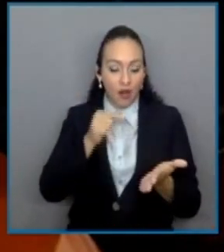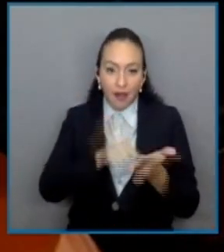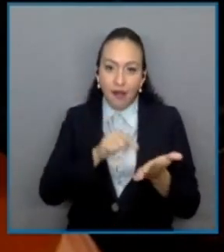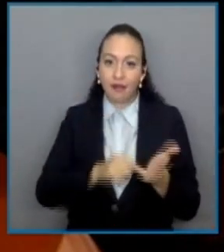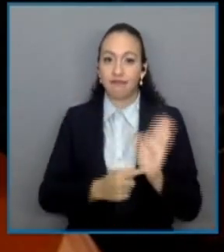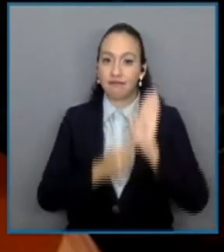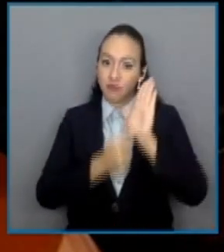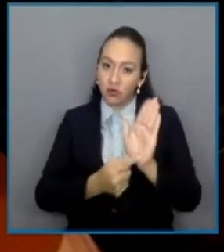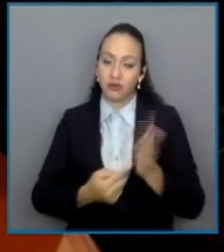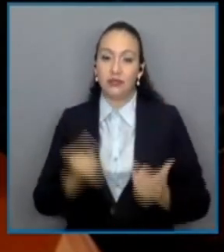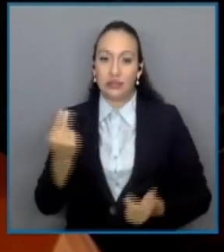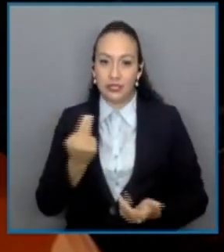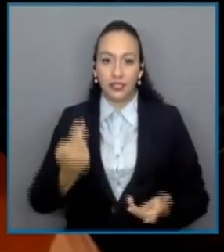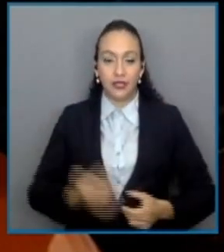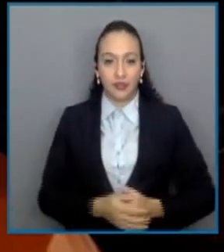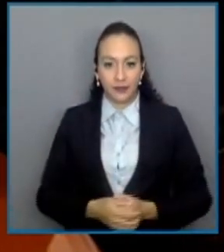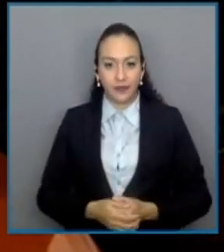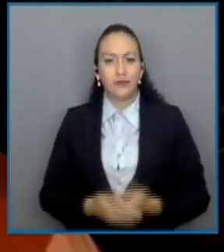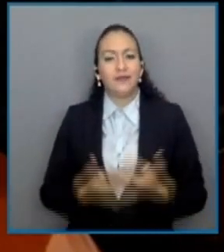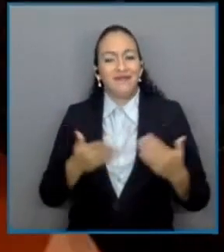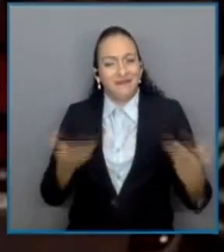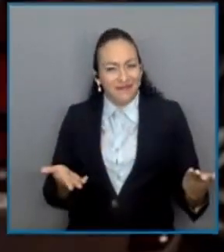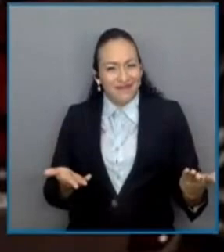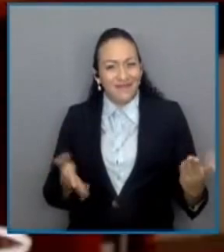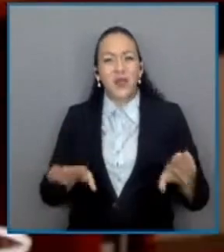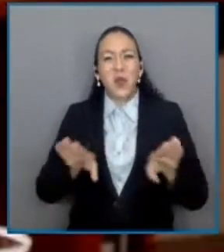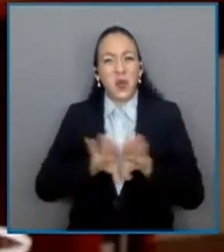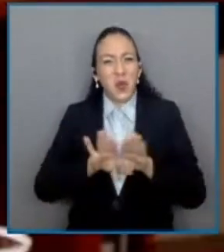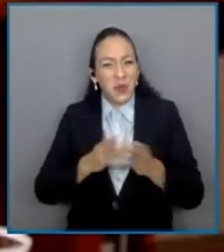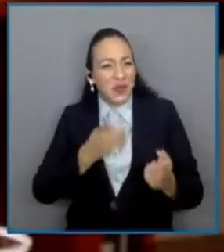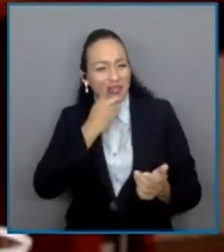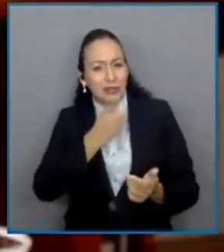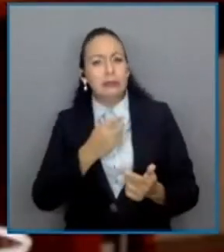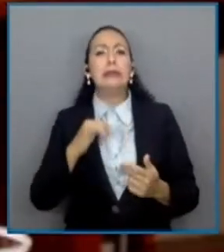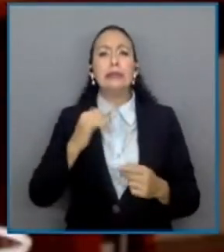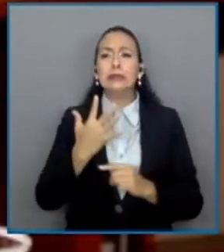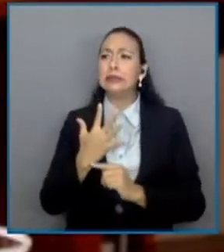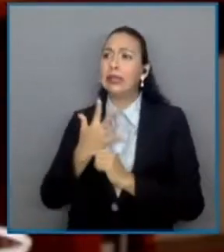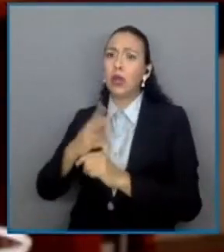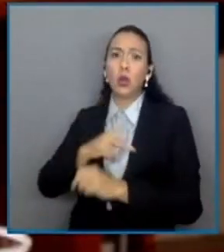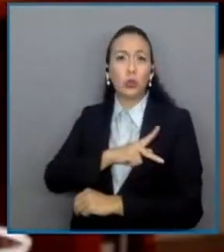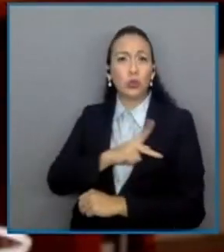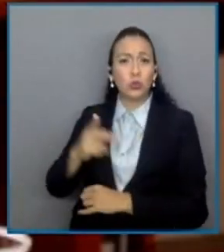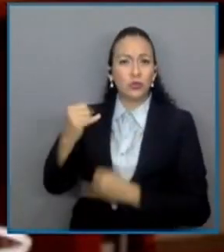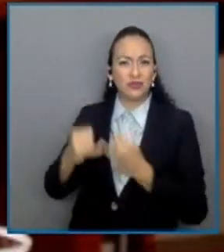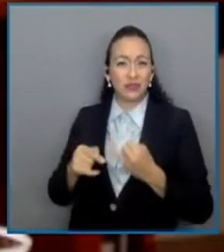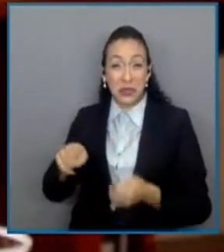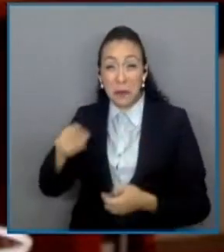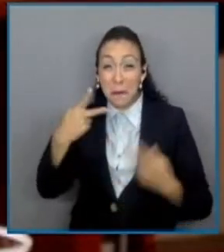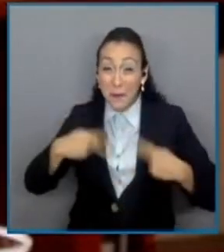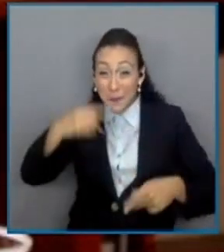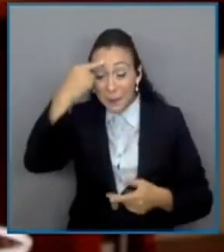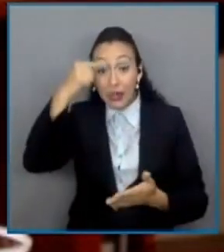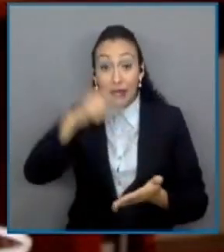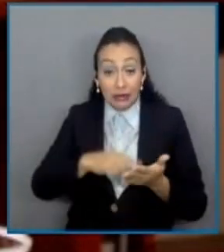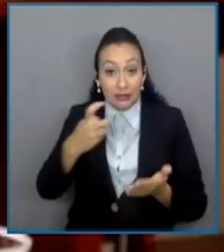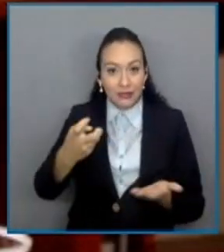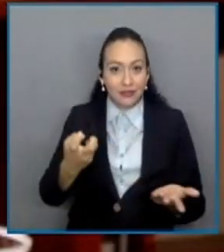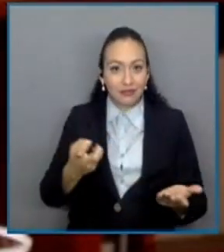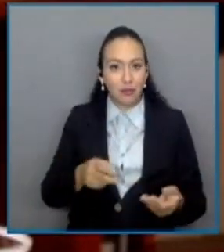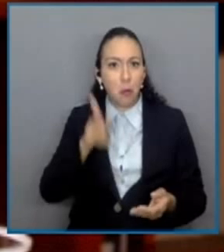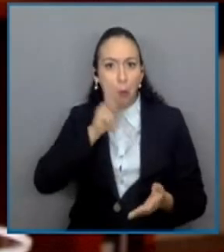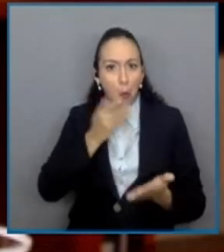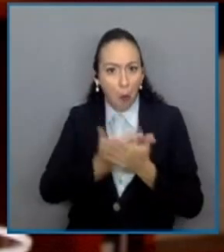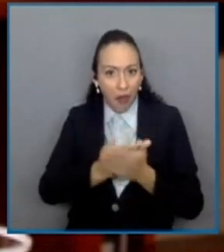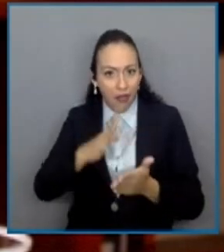puedes entender una narrativa así? Sí. Y creértela. O sea, ¿que hay? Sí